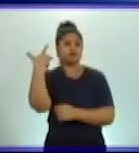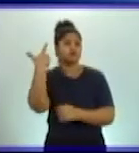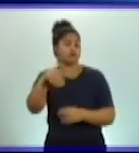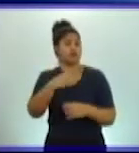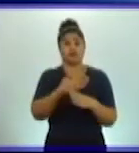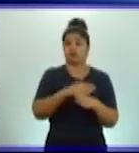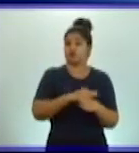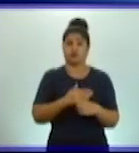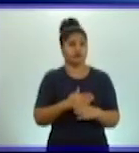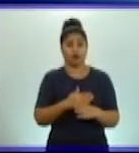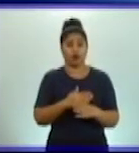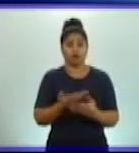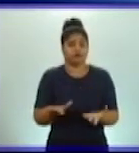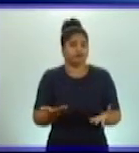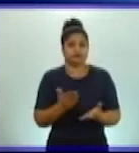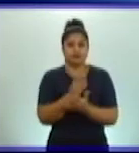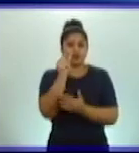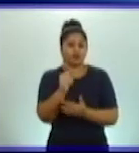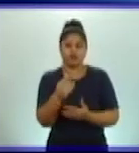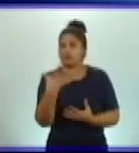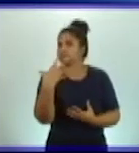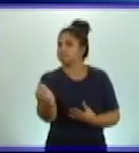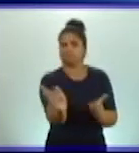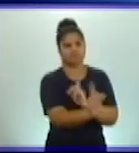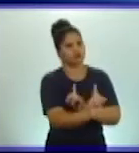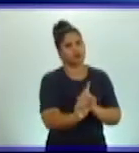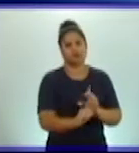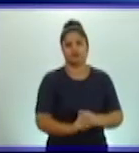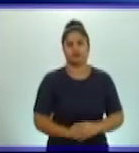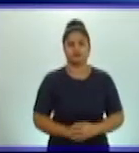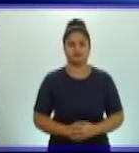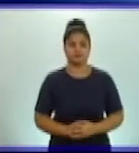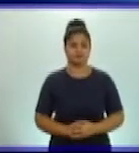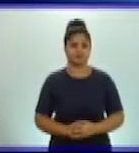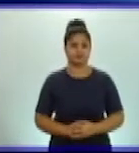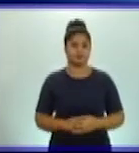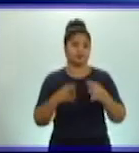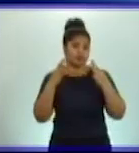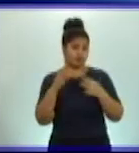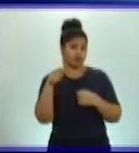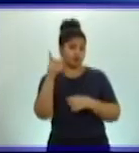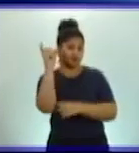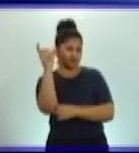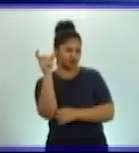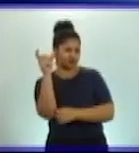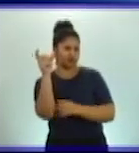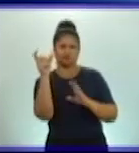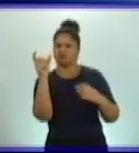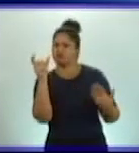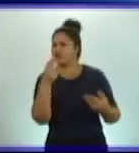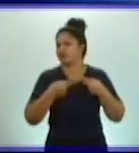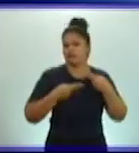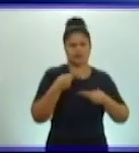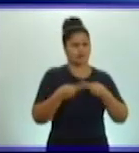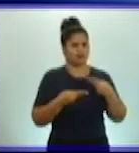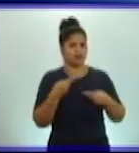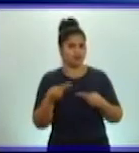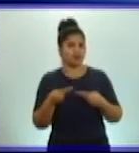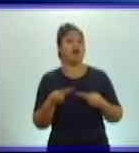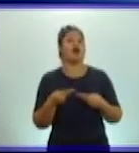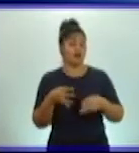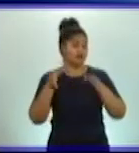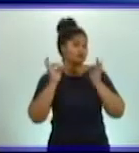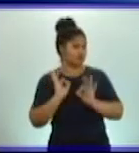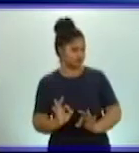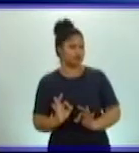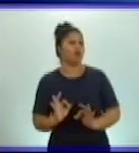alumno no entiende, sencillamente porque no domina la palabra. Bueno, es importante, si siempre saber qué quieren decir,